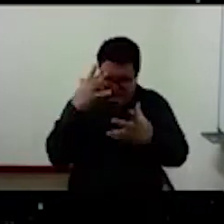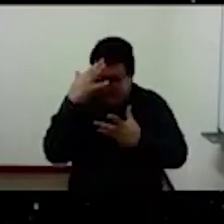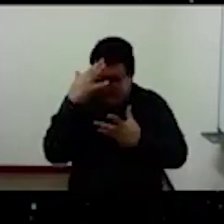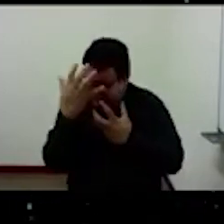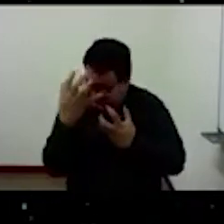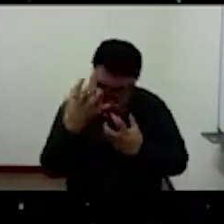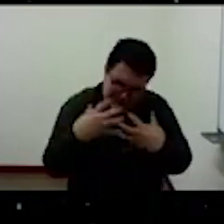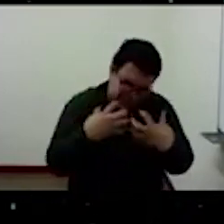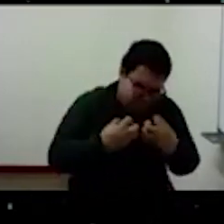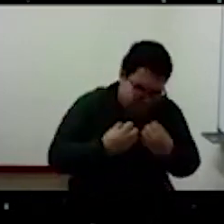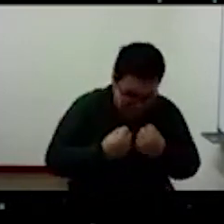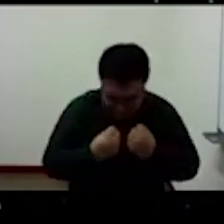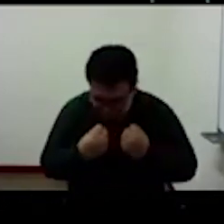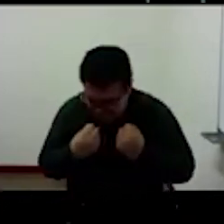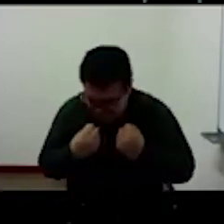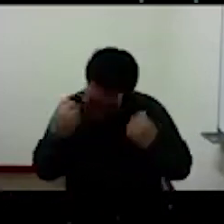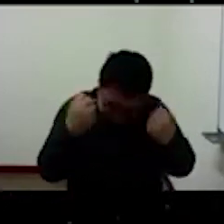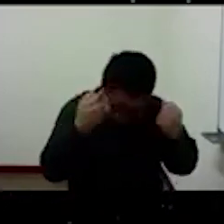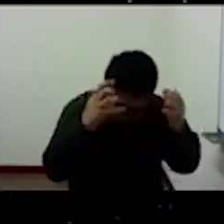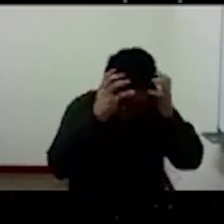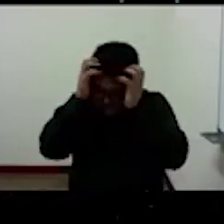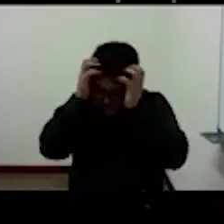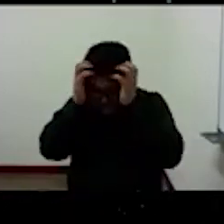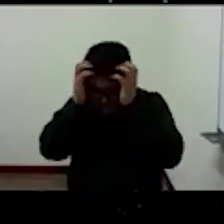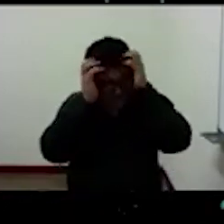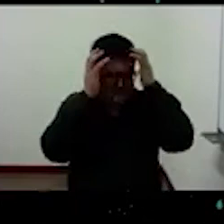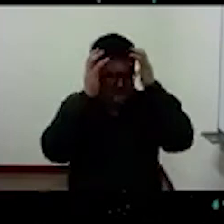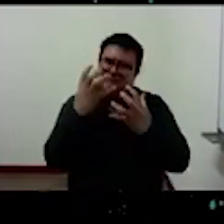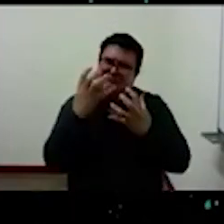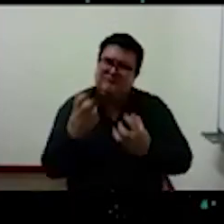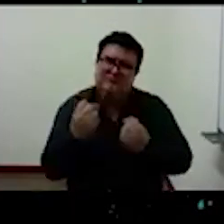descuartizamiento provocado por los titanes.